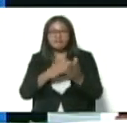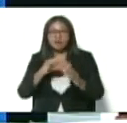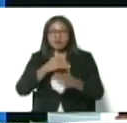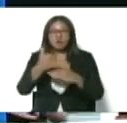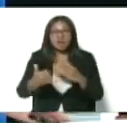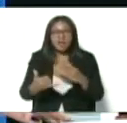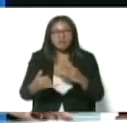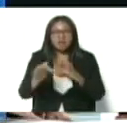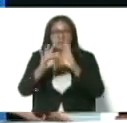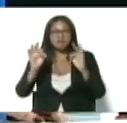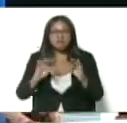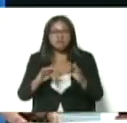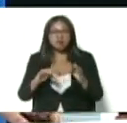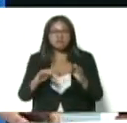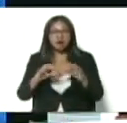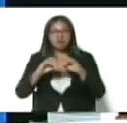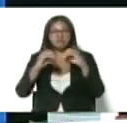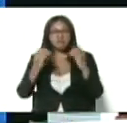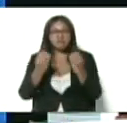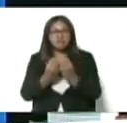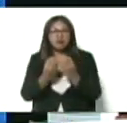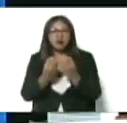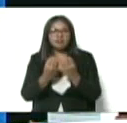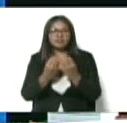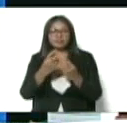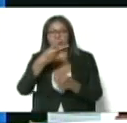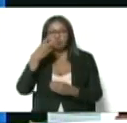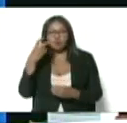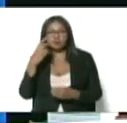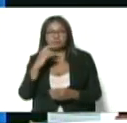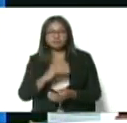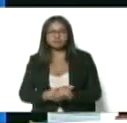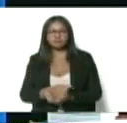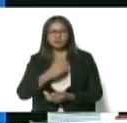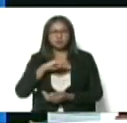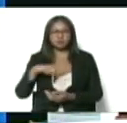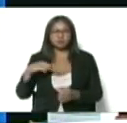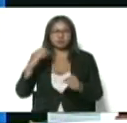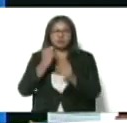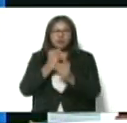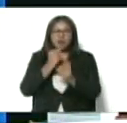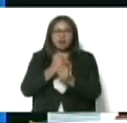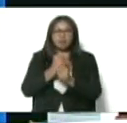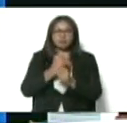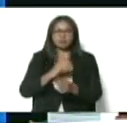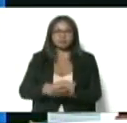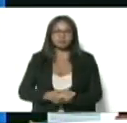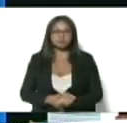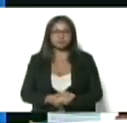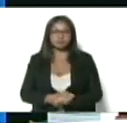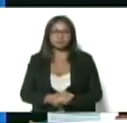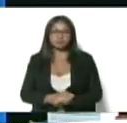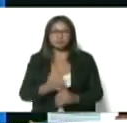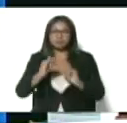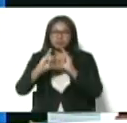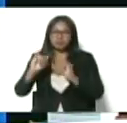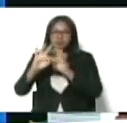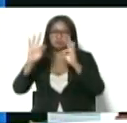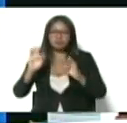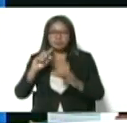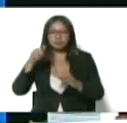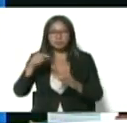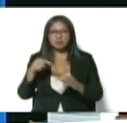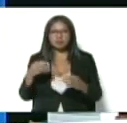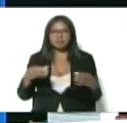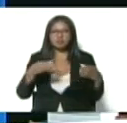reforma de la ley orgánica de drogas ya la hemos trabajado con unas comisiones tenemos